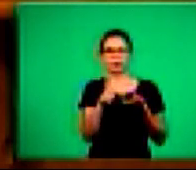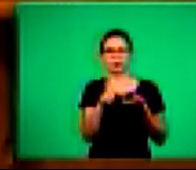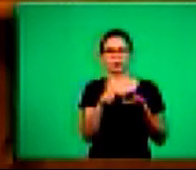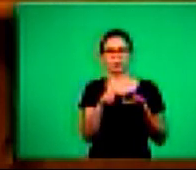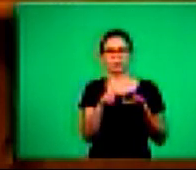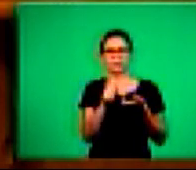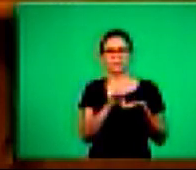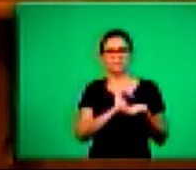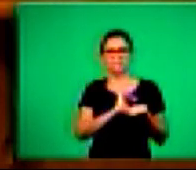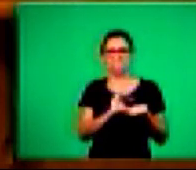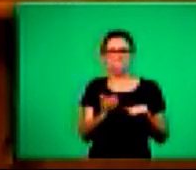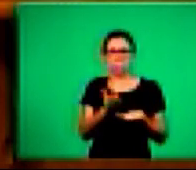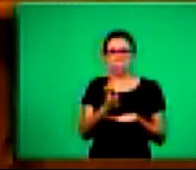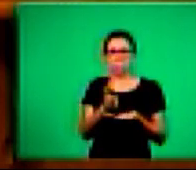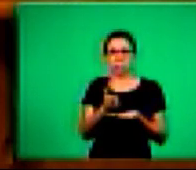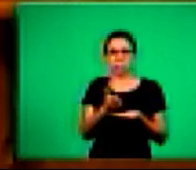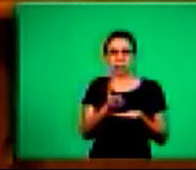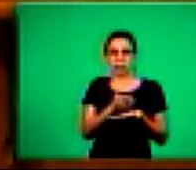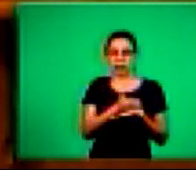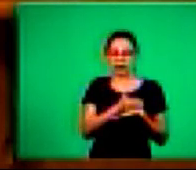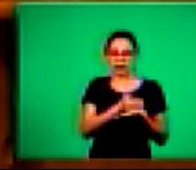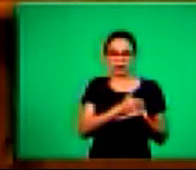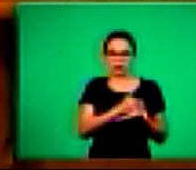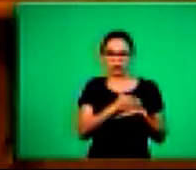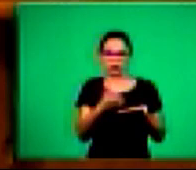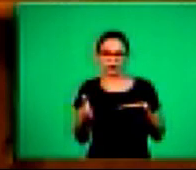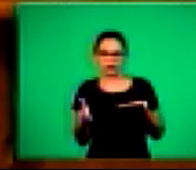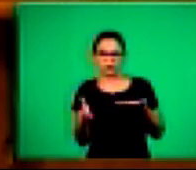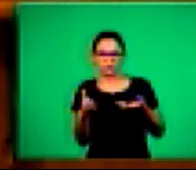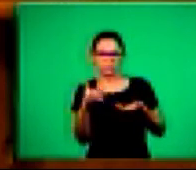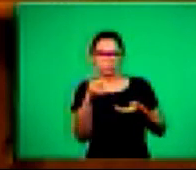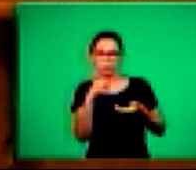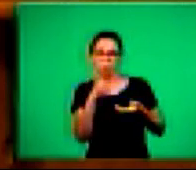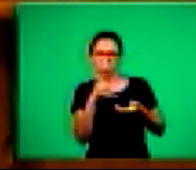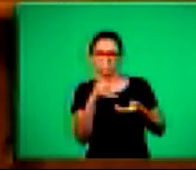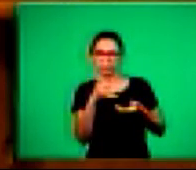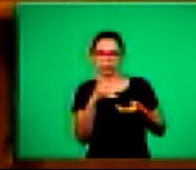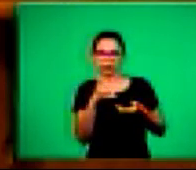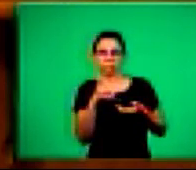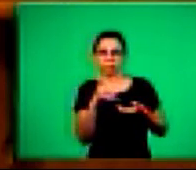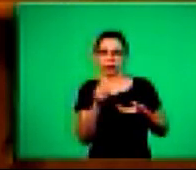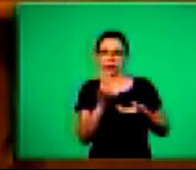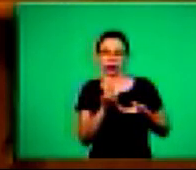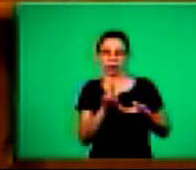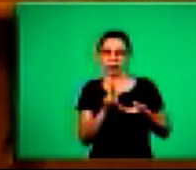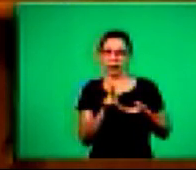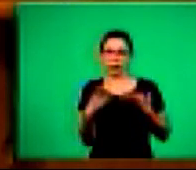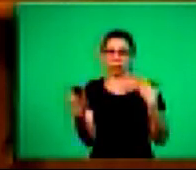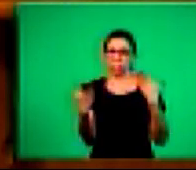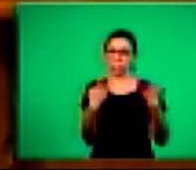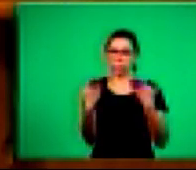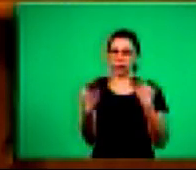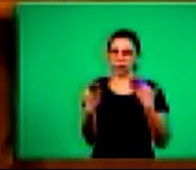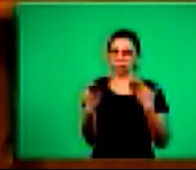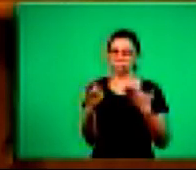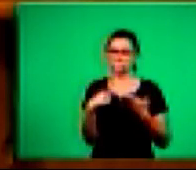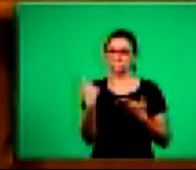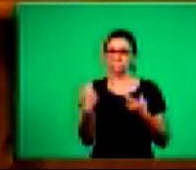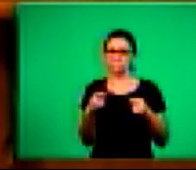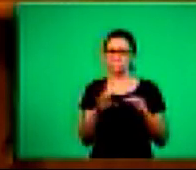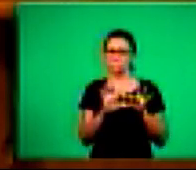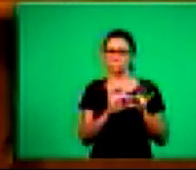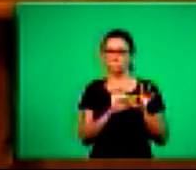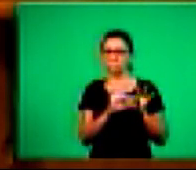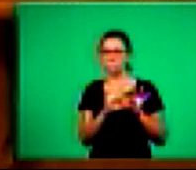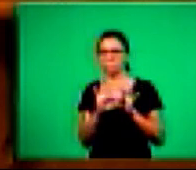no es una reserva de aceite y la comunión uno consiguen la bendición entonces él muestra este